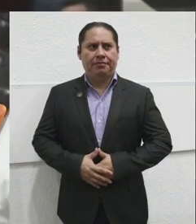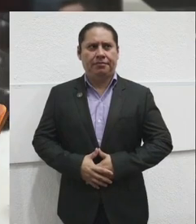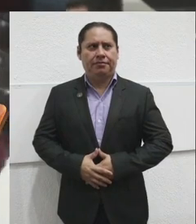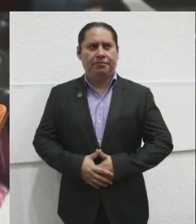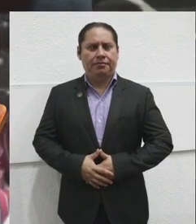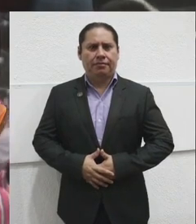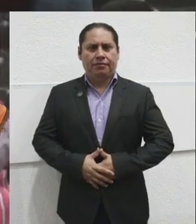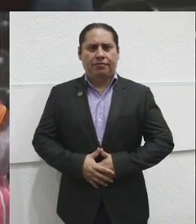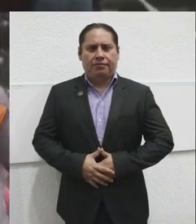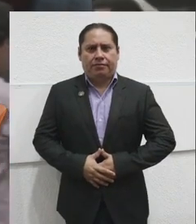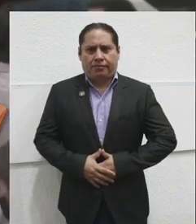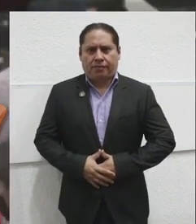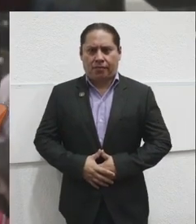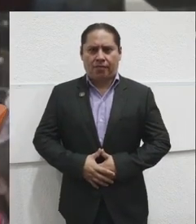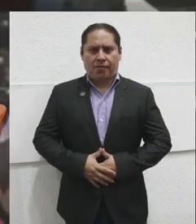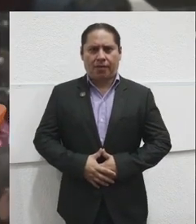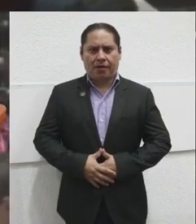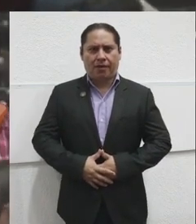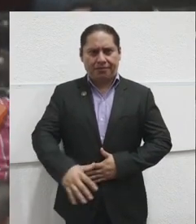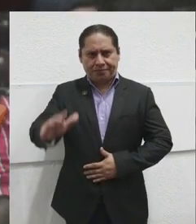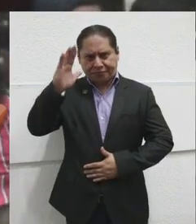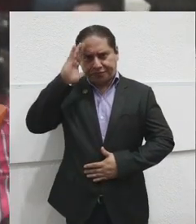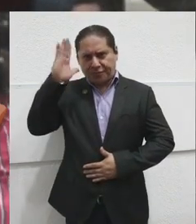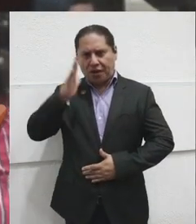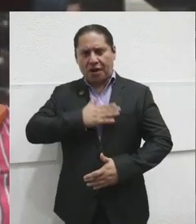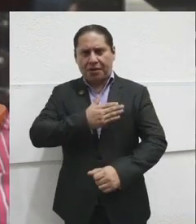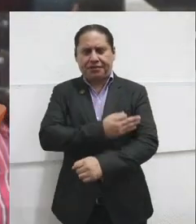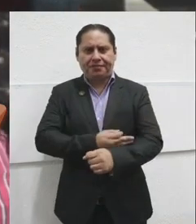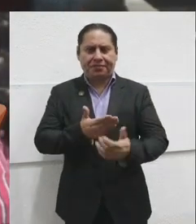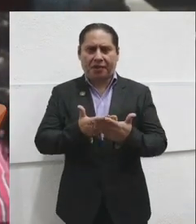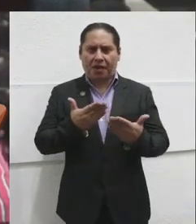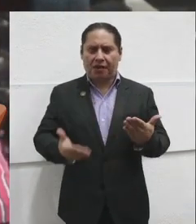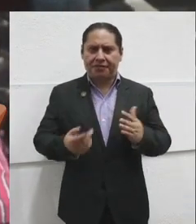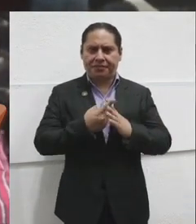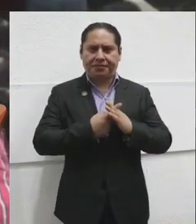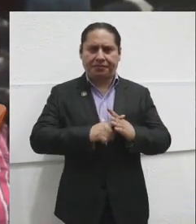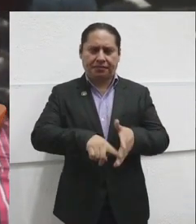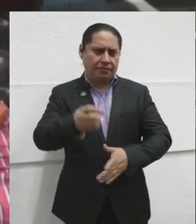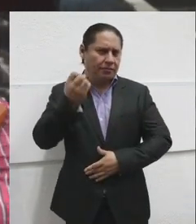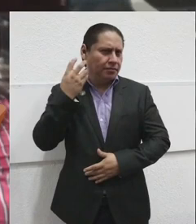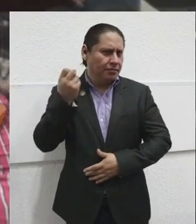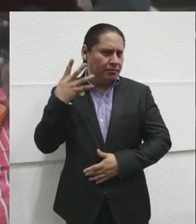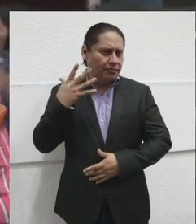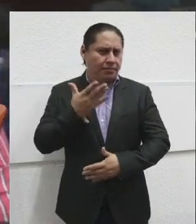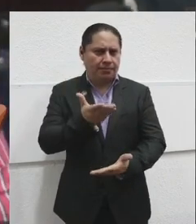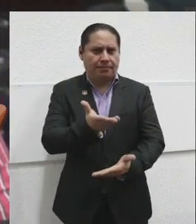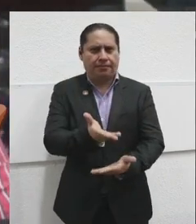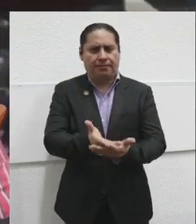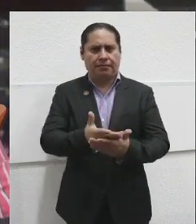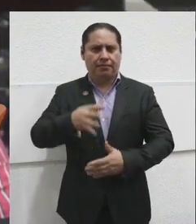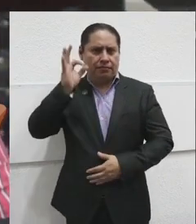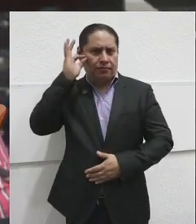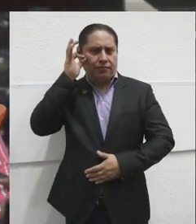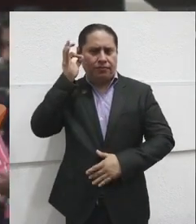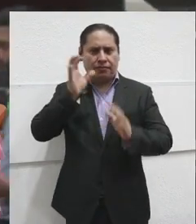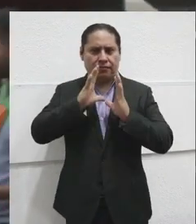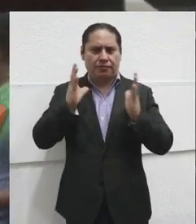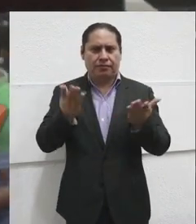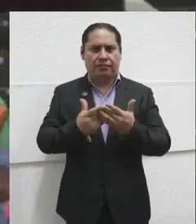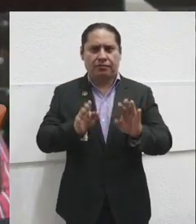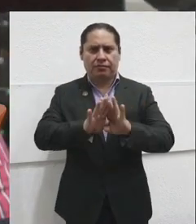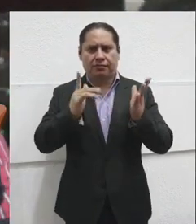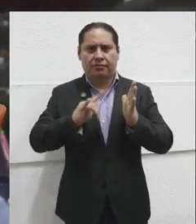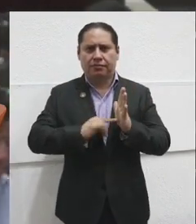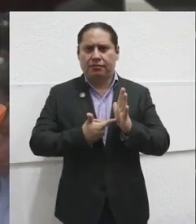Inicio a la presente sesión ordinaria, solicito a la Secretaría de Servicios Parlamentarios abra el